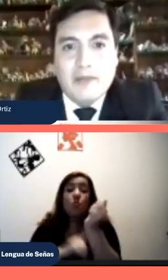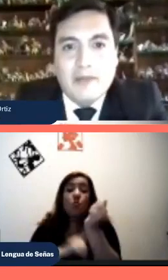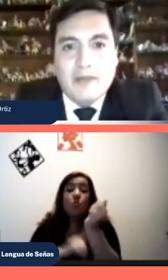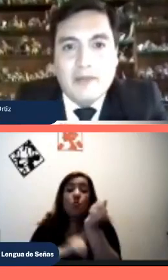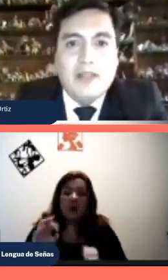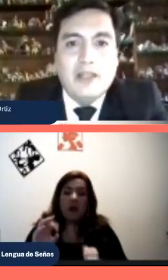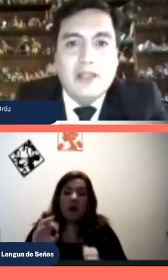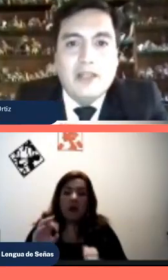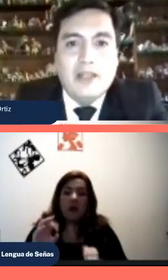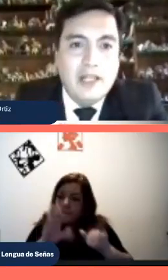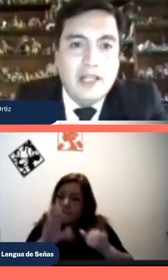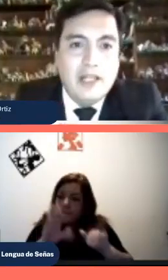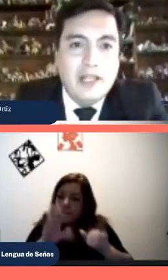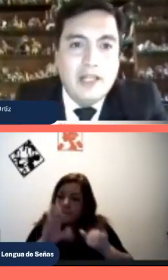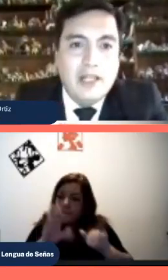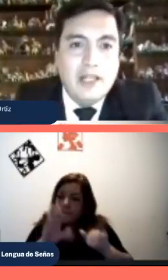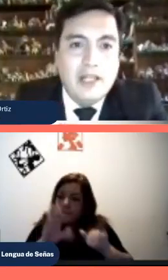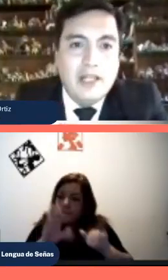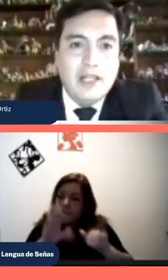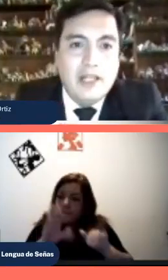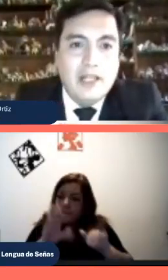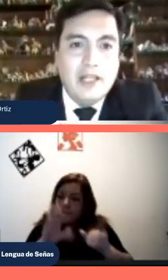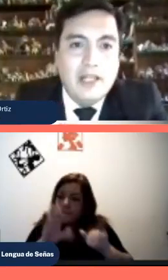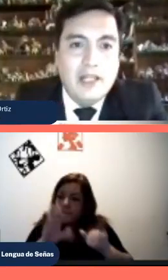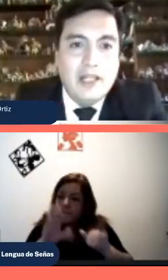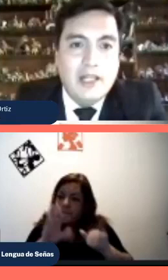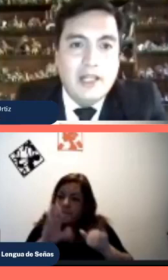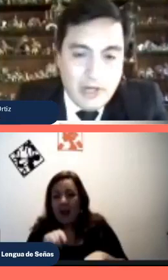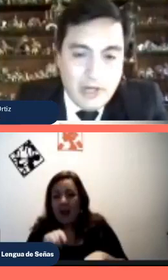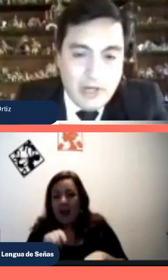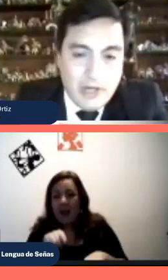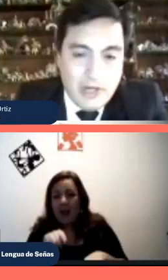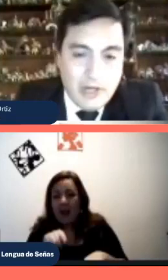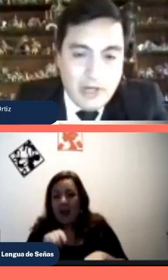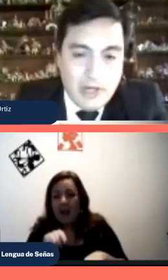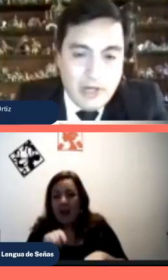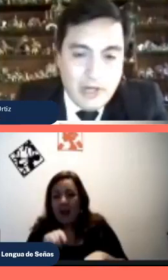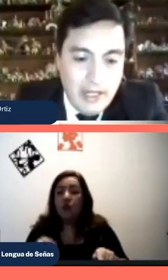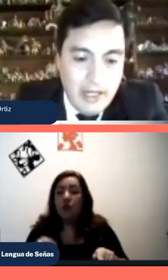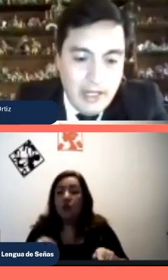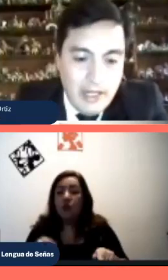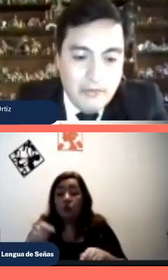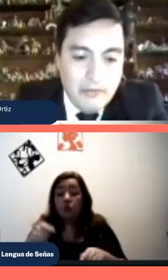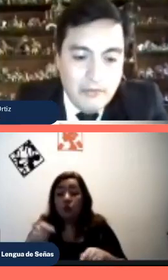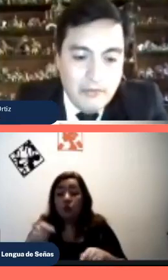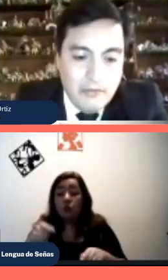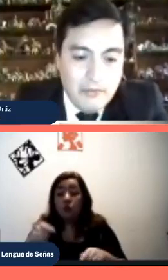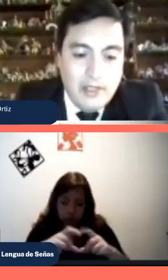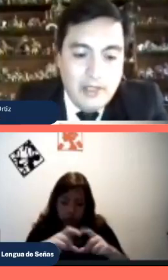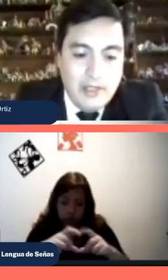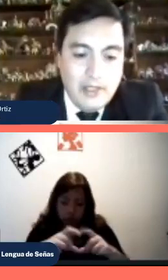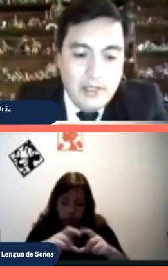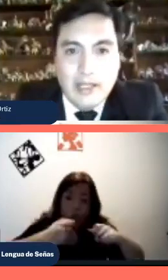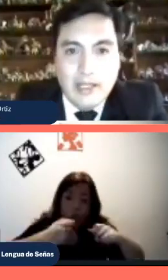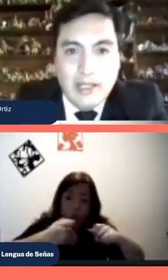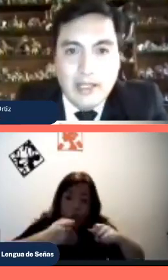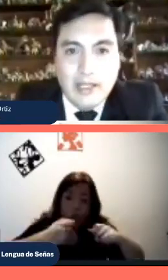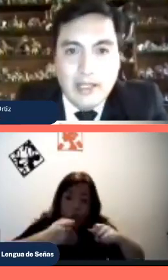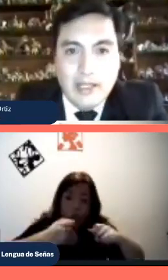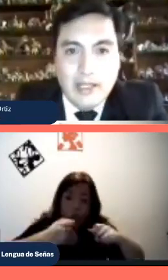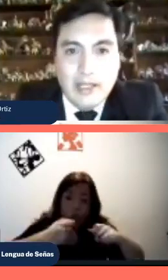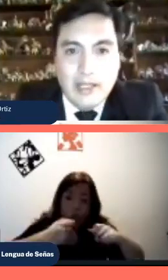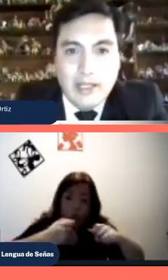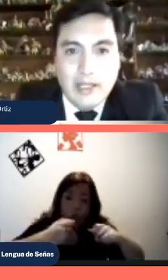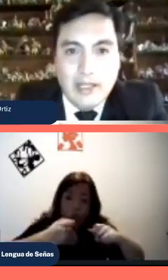que pertenecería Sid de la Era del Hielo. Sus restos se encontraron el año 2002 en Caldera, en